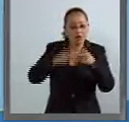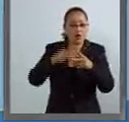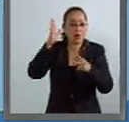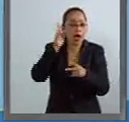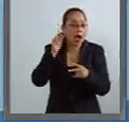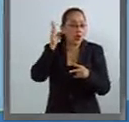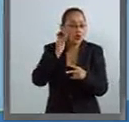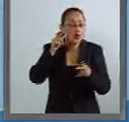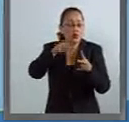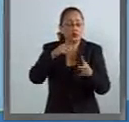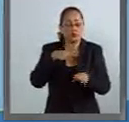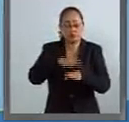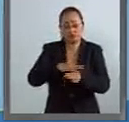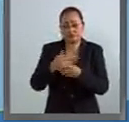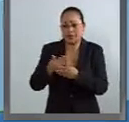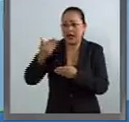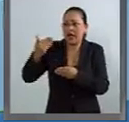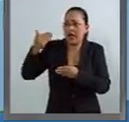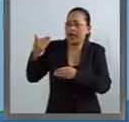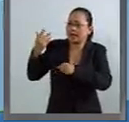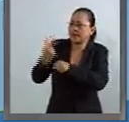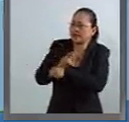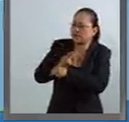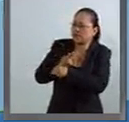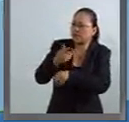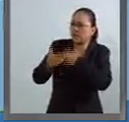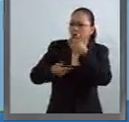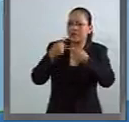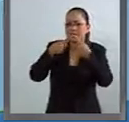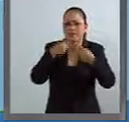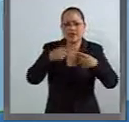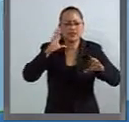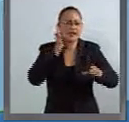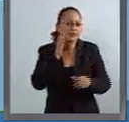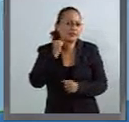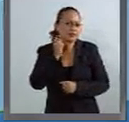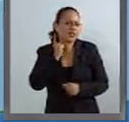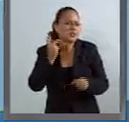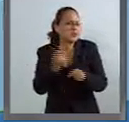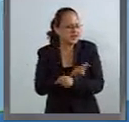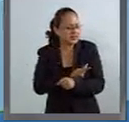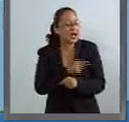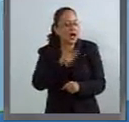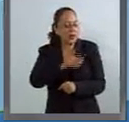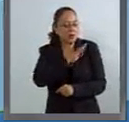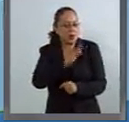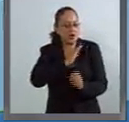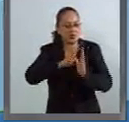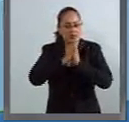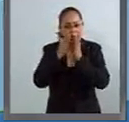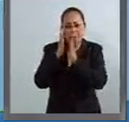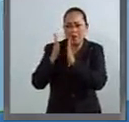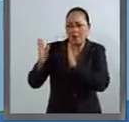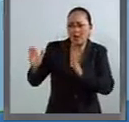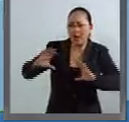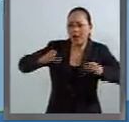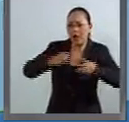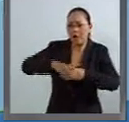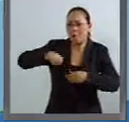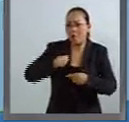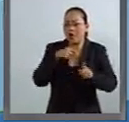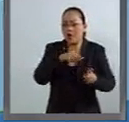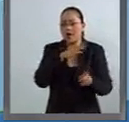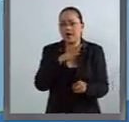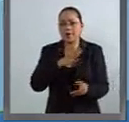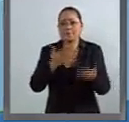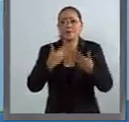permite conocer en el pasado que han ocurrido en las distintas cámaras. En el caso de Venezuela, destacaría el tema de